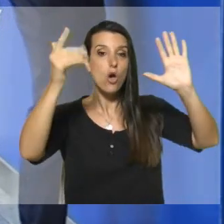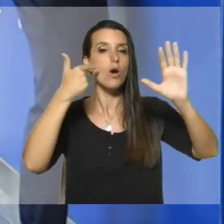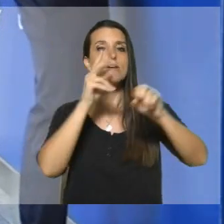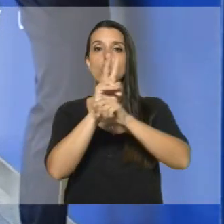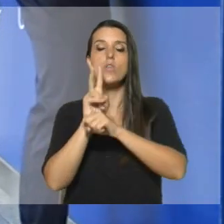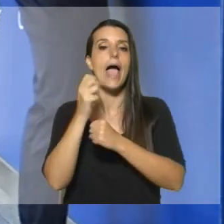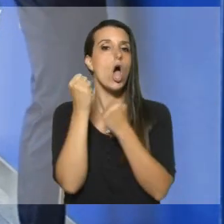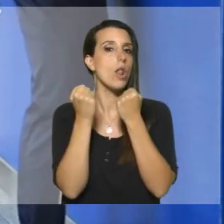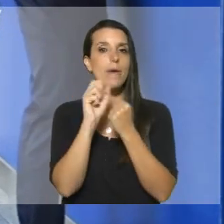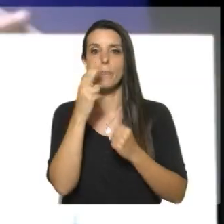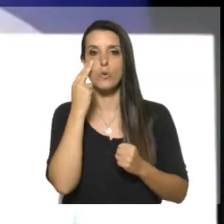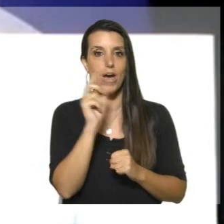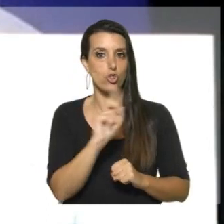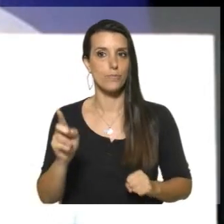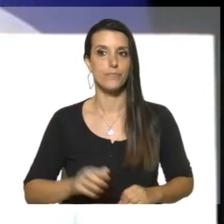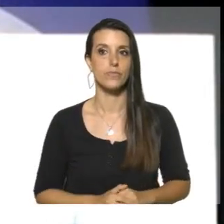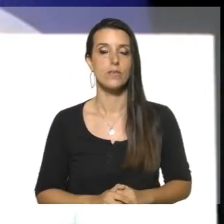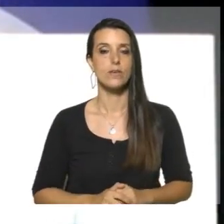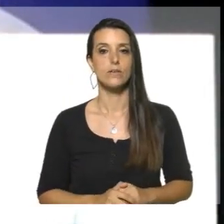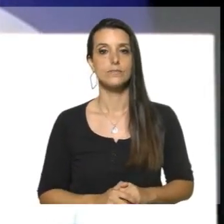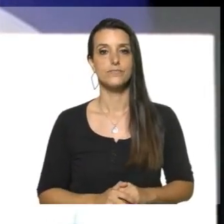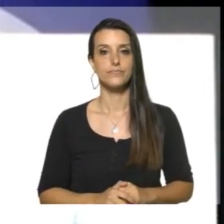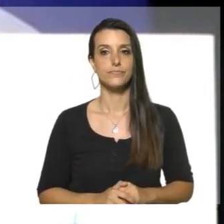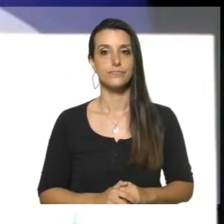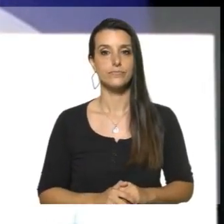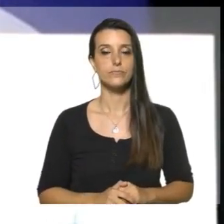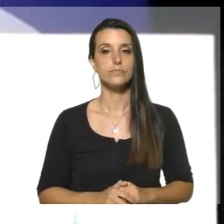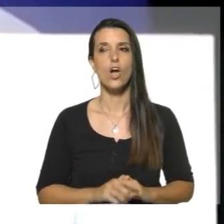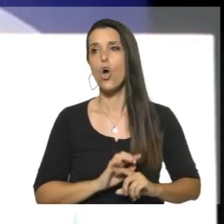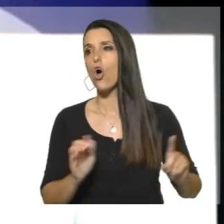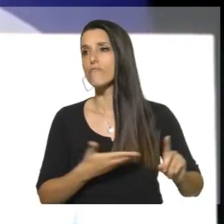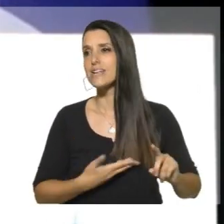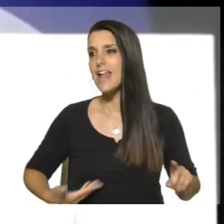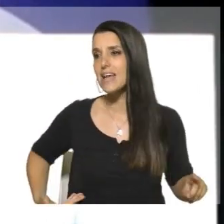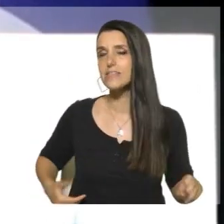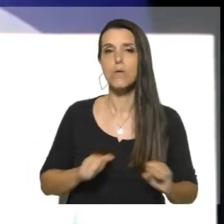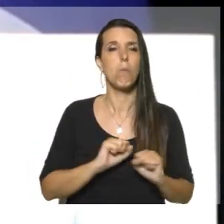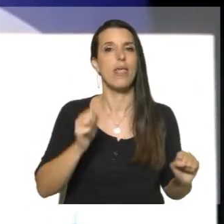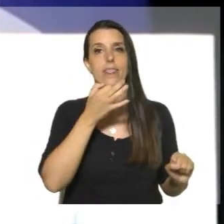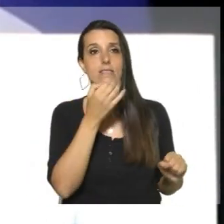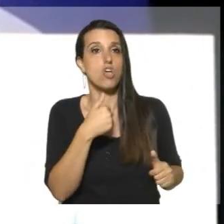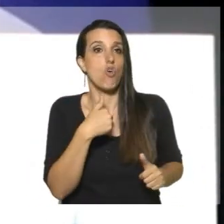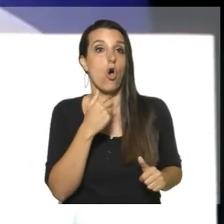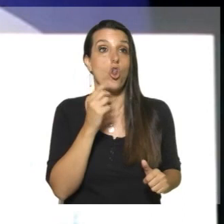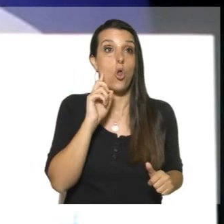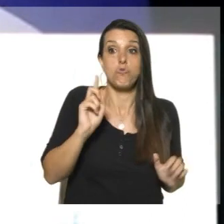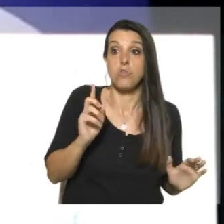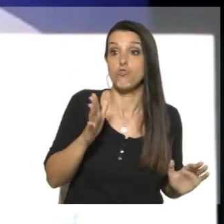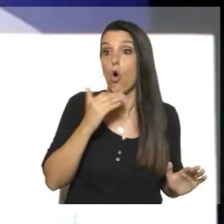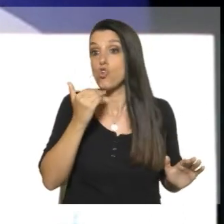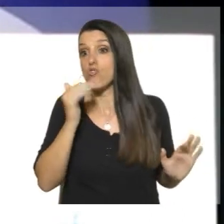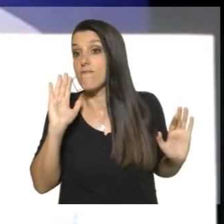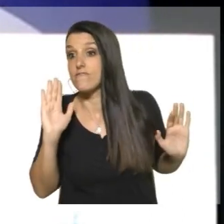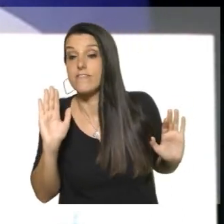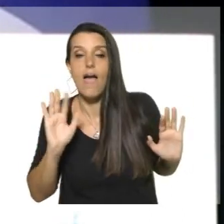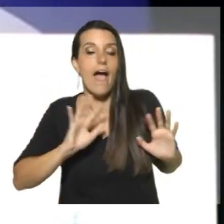la economía. Un ciudadano ni un gobernante puede decir yo no sé, yo no sabía